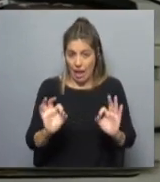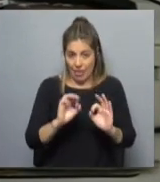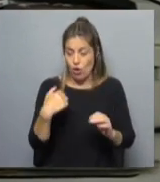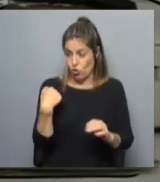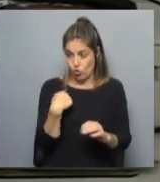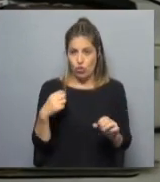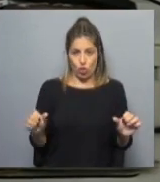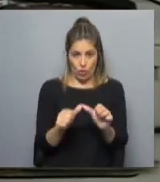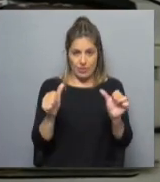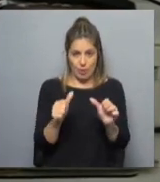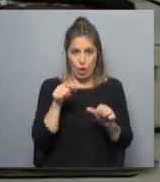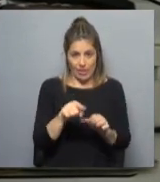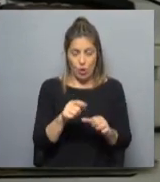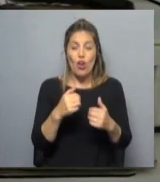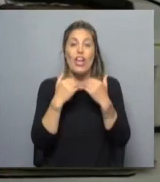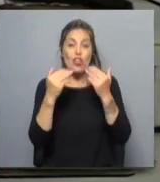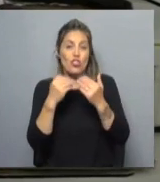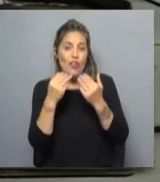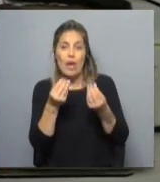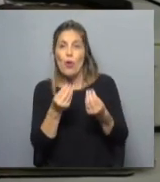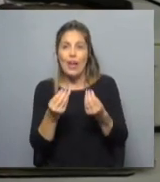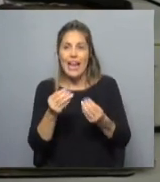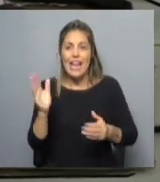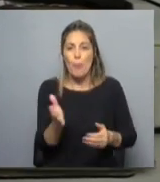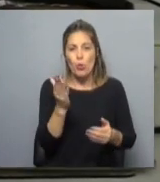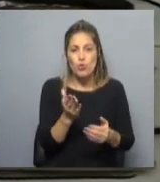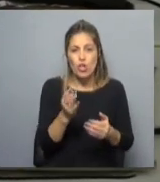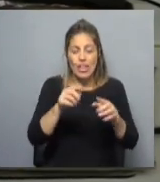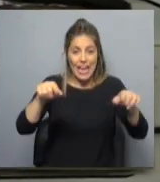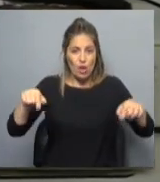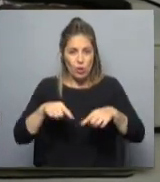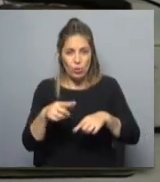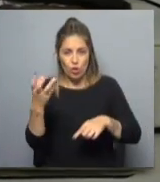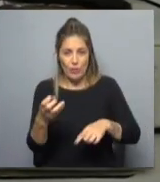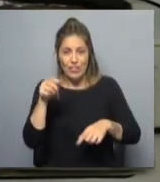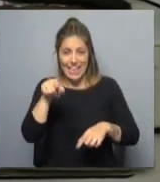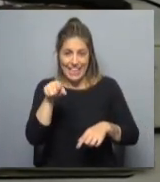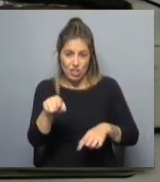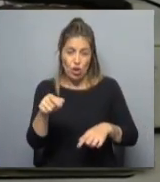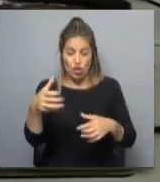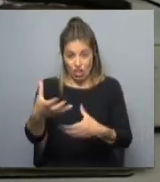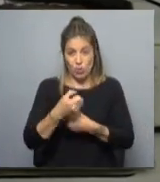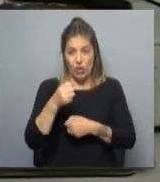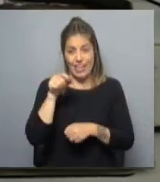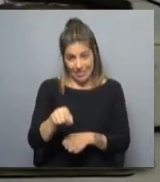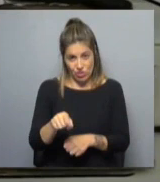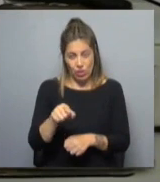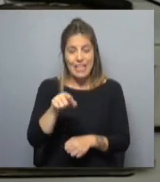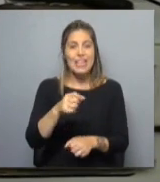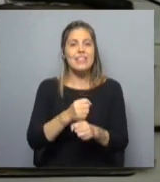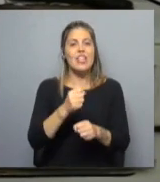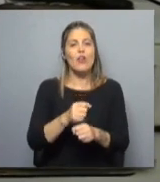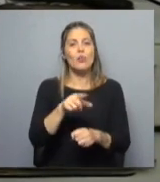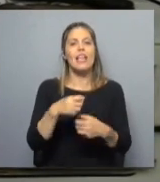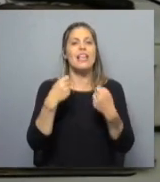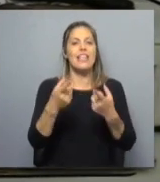Lo que no sabíamos era la parte de producción en un estudio de grabación. Eso fue lo que ellos nos ayudaron. ¿Y ese trabajo, el de el que ustedes le dieron la impronta, cómo